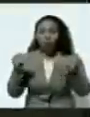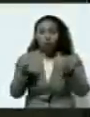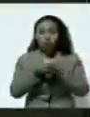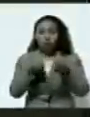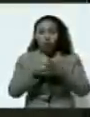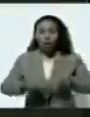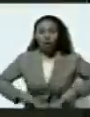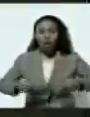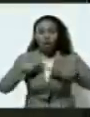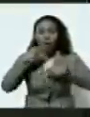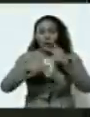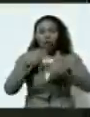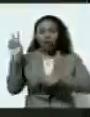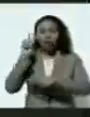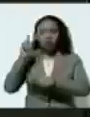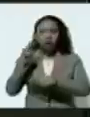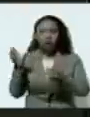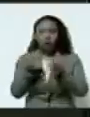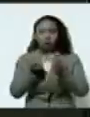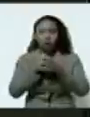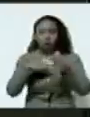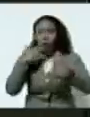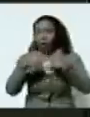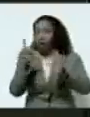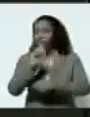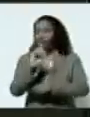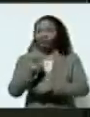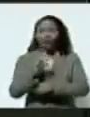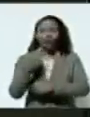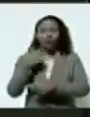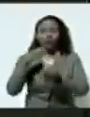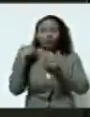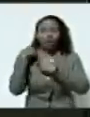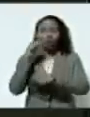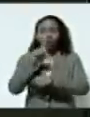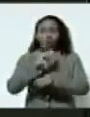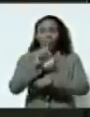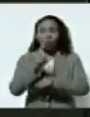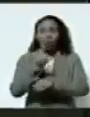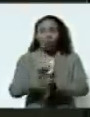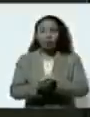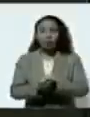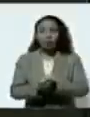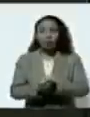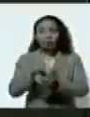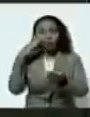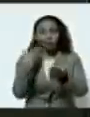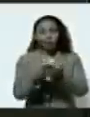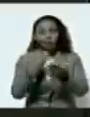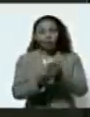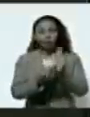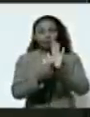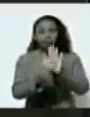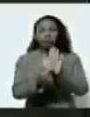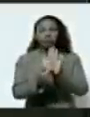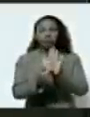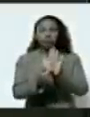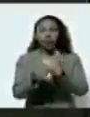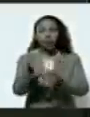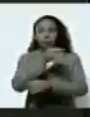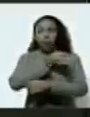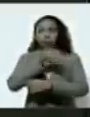de la vida política de Venezuela. Ahora, con narcotraficantes no. Con respecto a sus preguntas, es evidente que aquí está